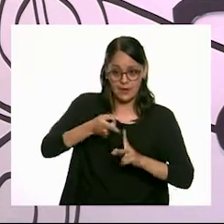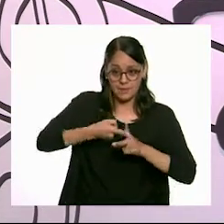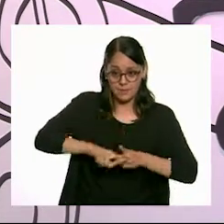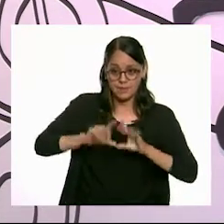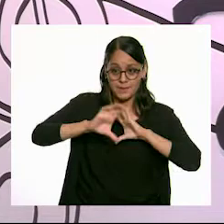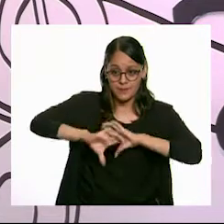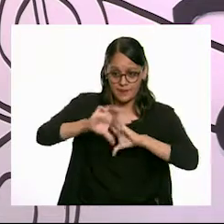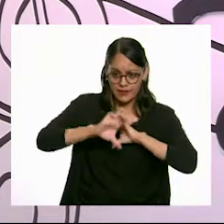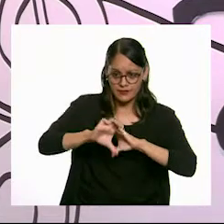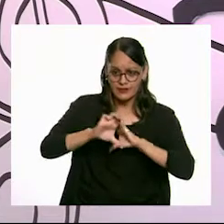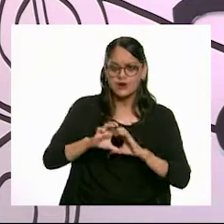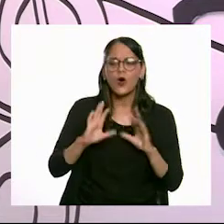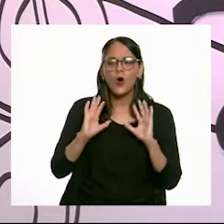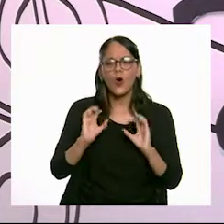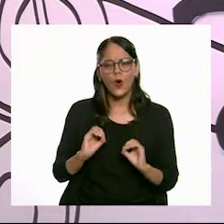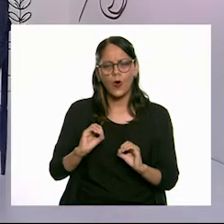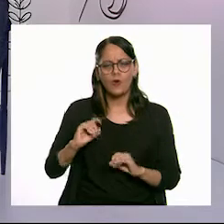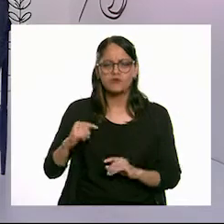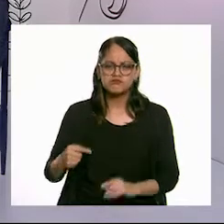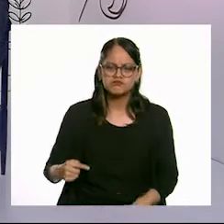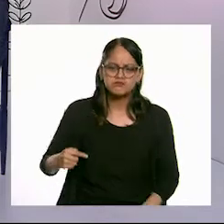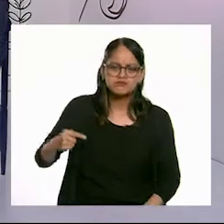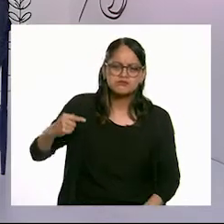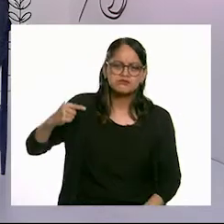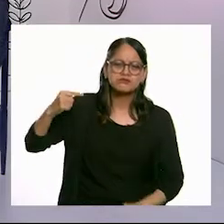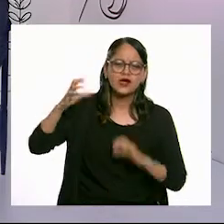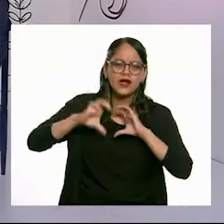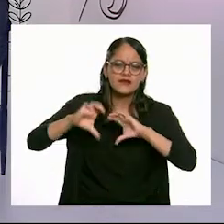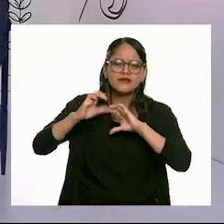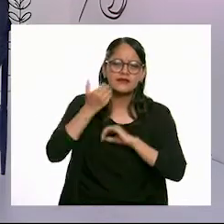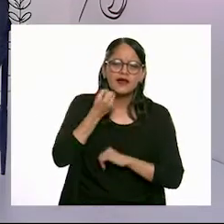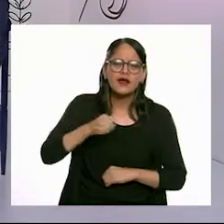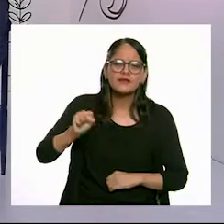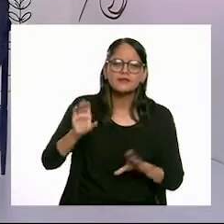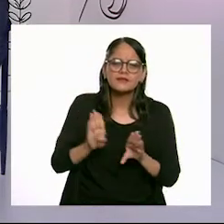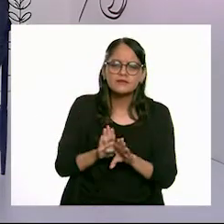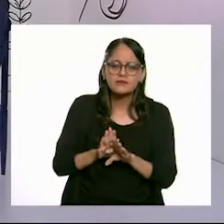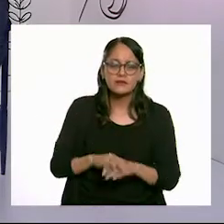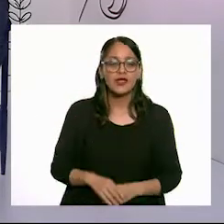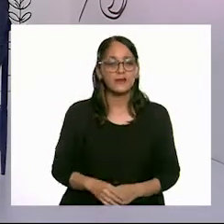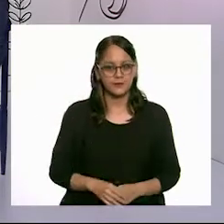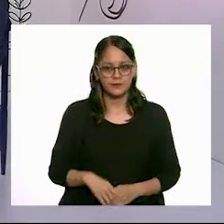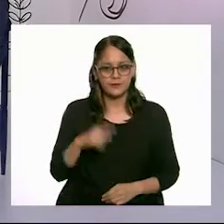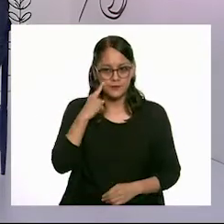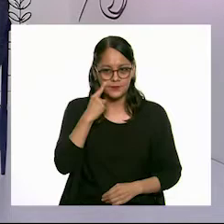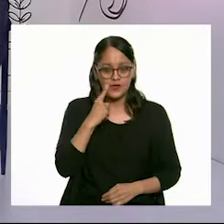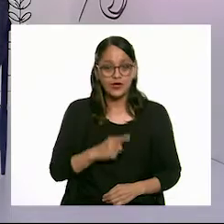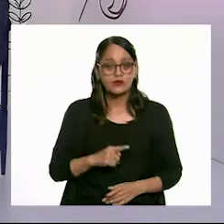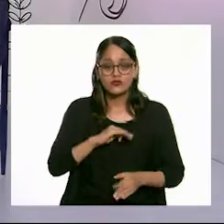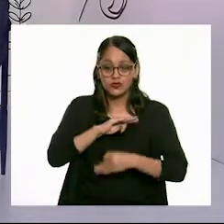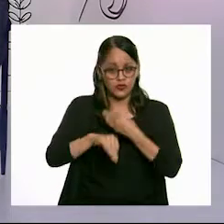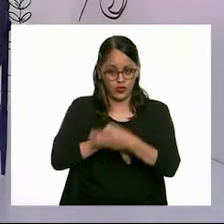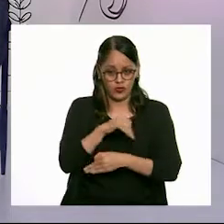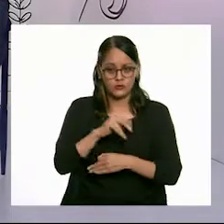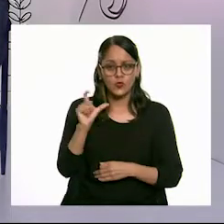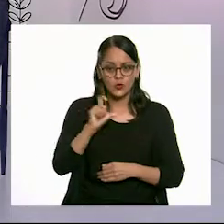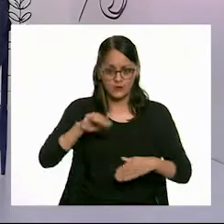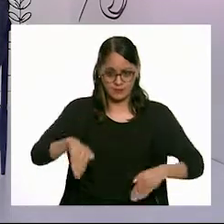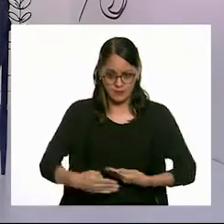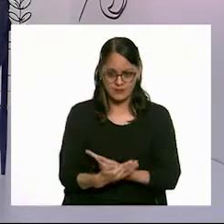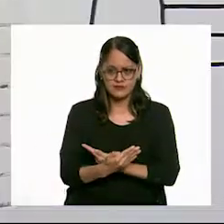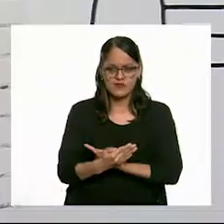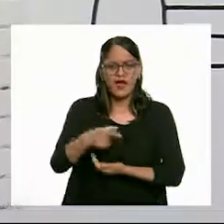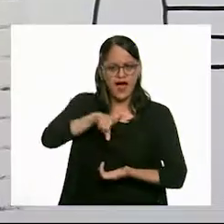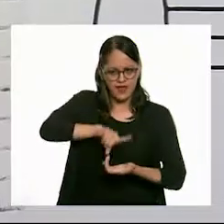o uno se va haciendo a lo largo de la vida? Pues mira, todos, prácticamente todos nacemos con esa capacidad de